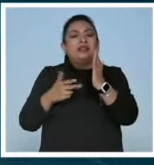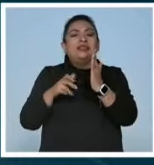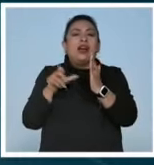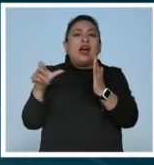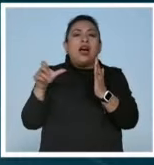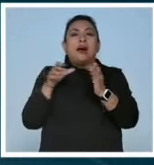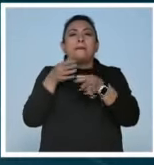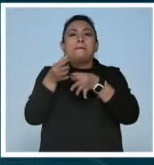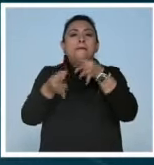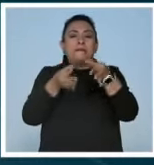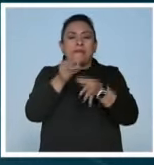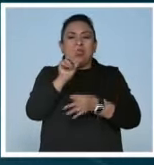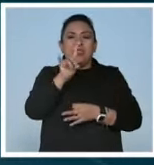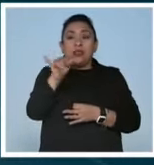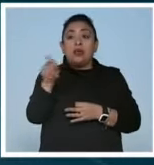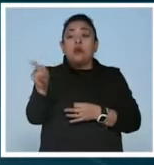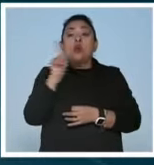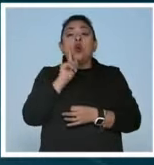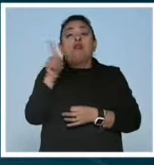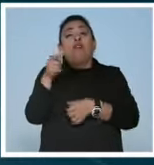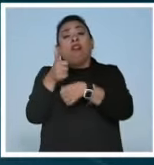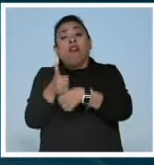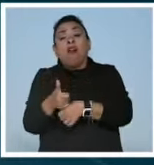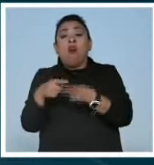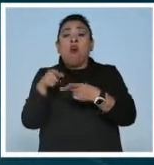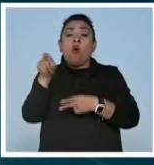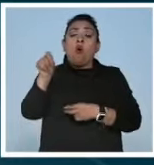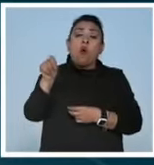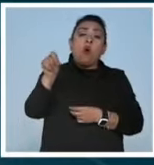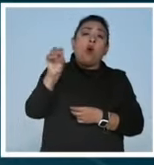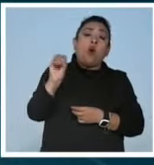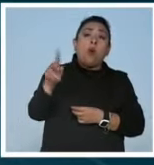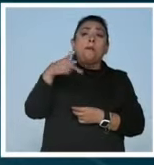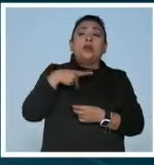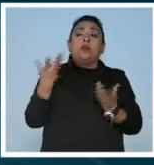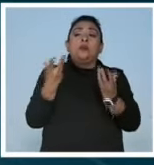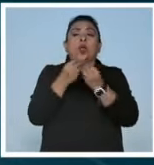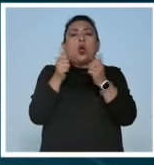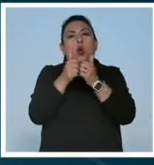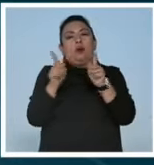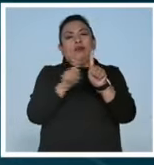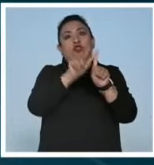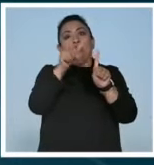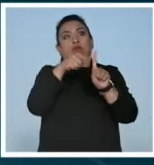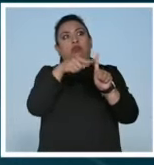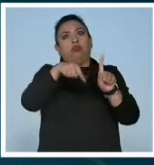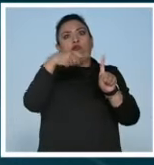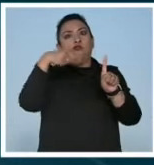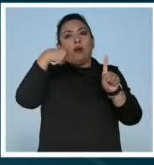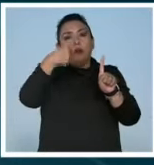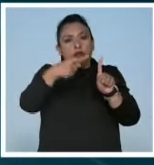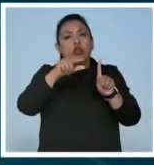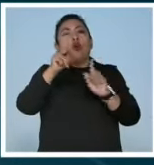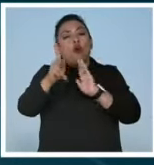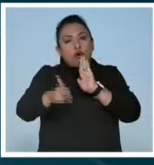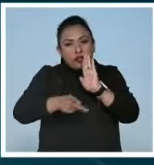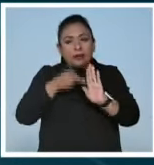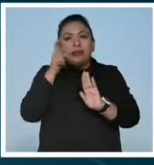las mujeres son presentadas como víctimas o figuras o parejas de figuras públicas, se reproducen otra